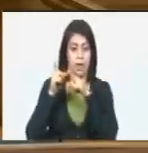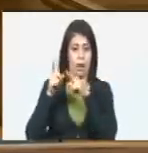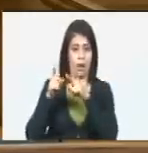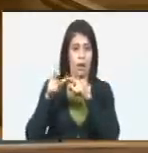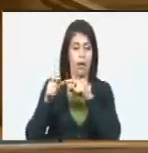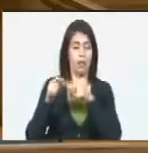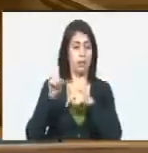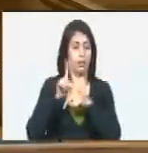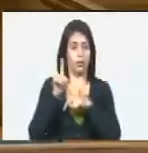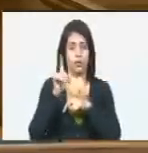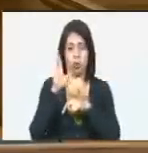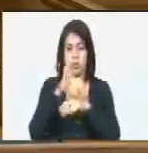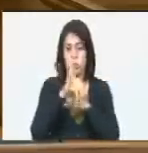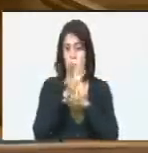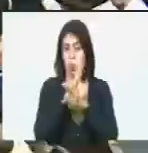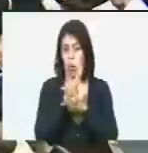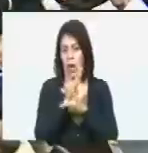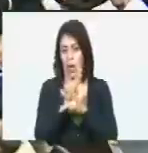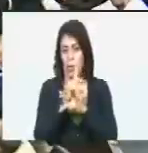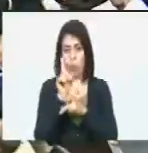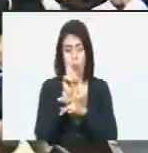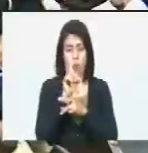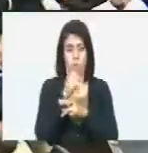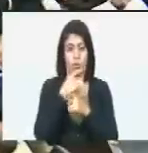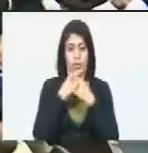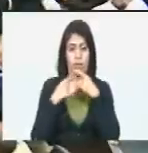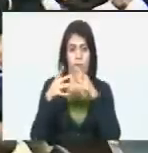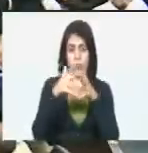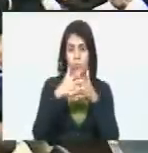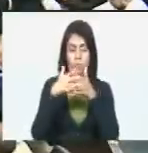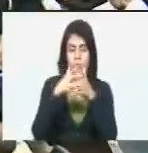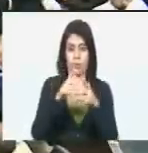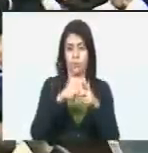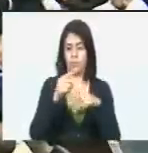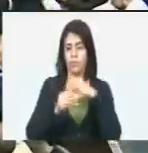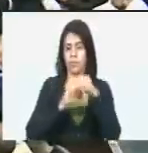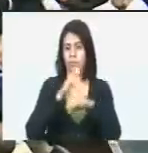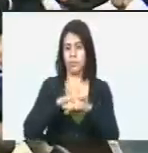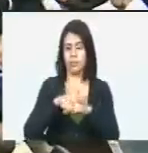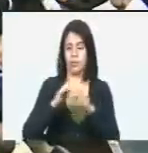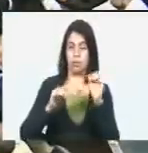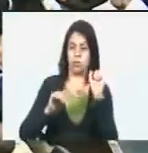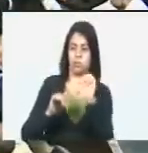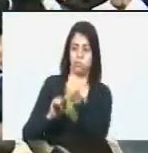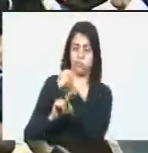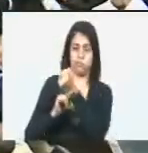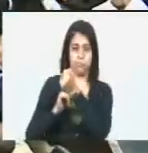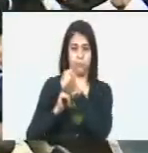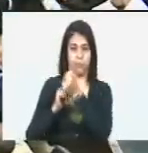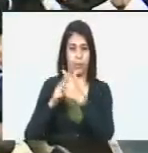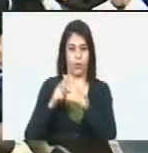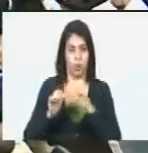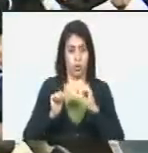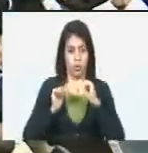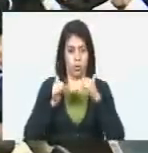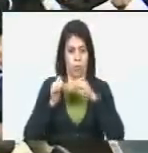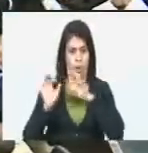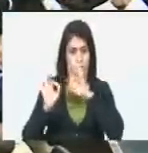vino a jugar. En consecuencia hay que derrocarlo. Y comenzaron a preparar su